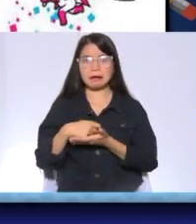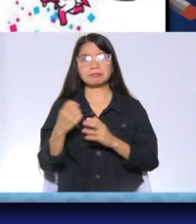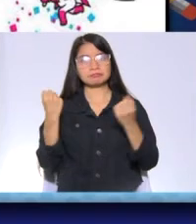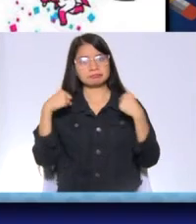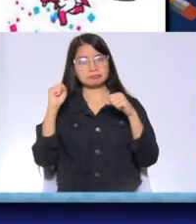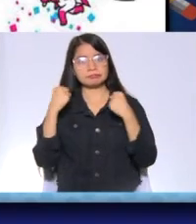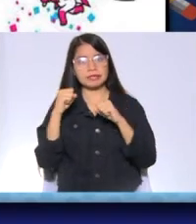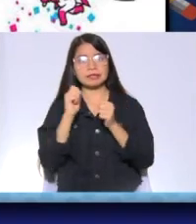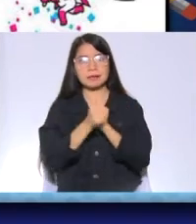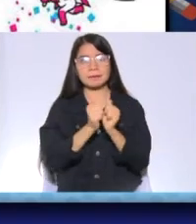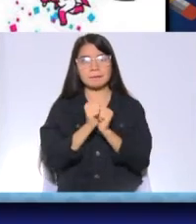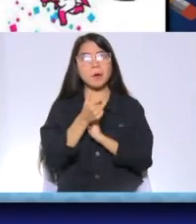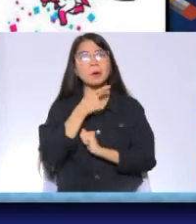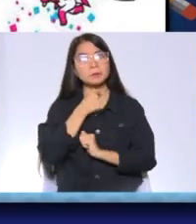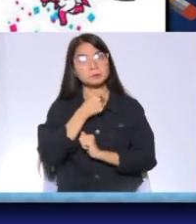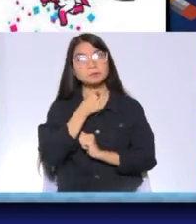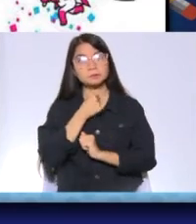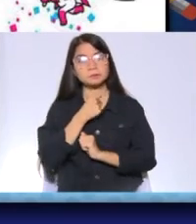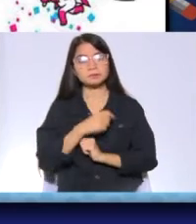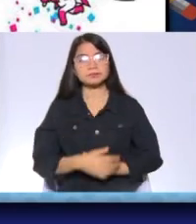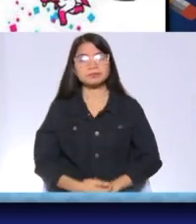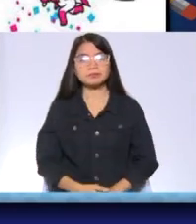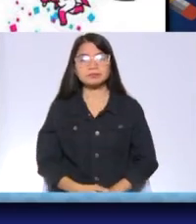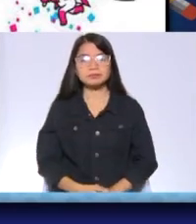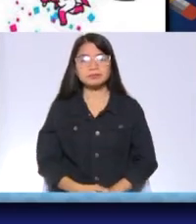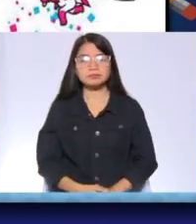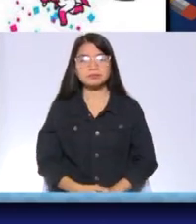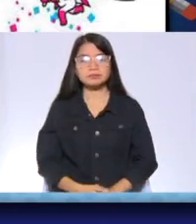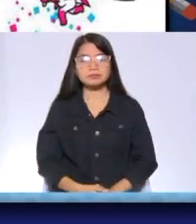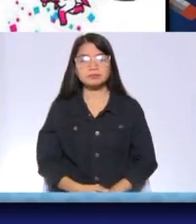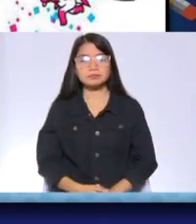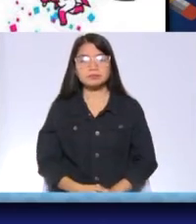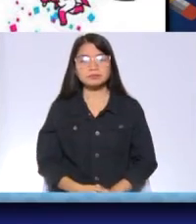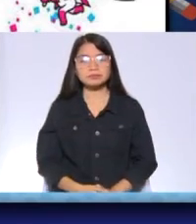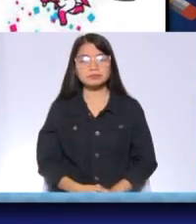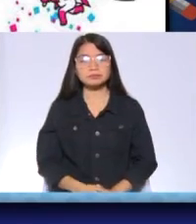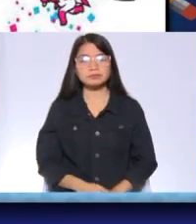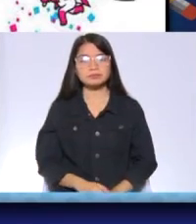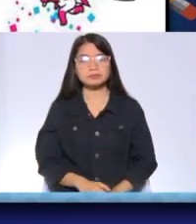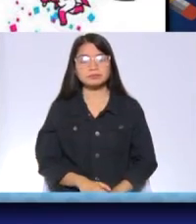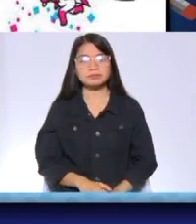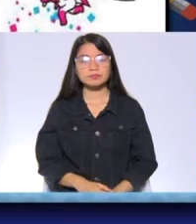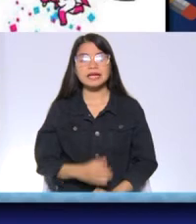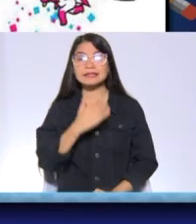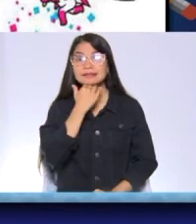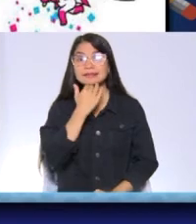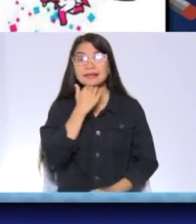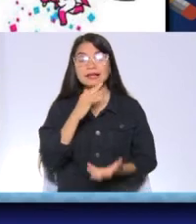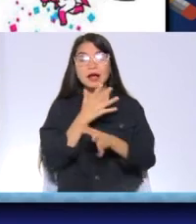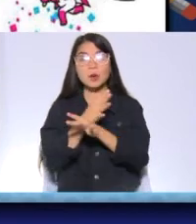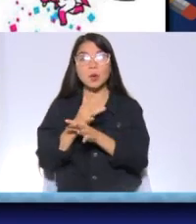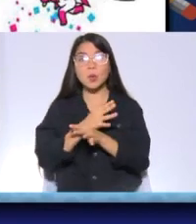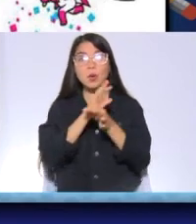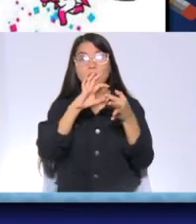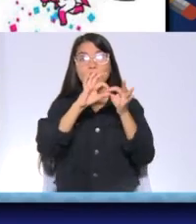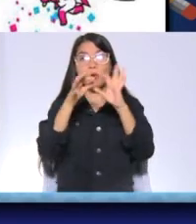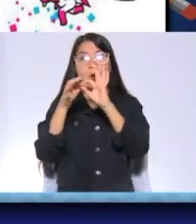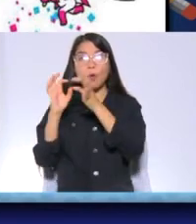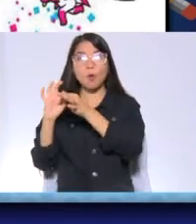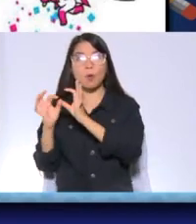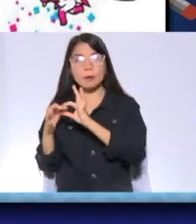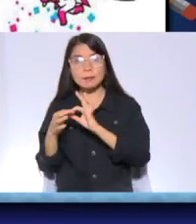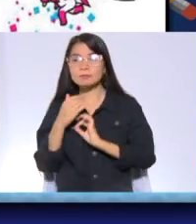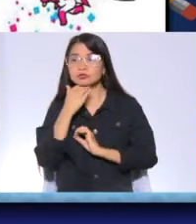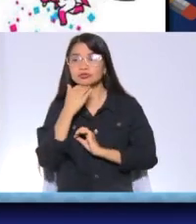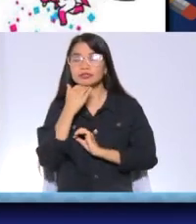de alta competición, por ejemplo, de los Juegos Olímpicos que están próximos a realizarse en el mes de julio. Entonces, esos son los deportes